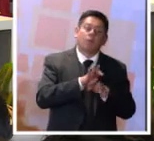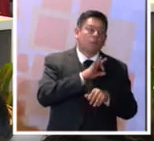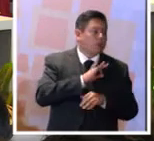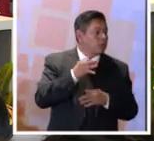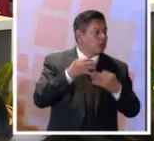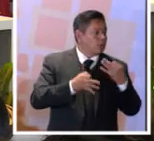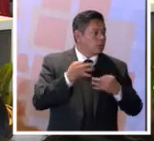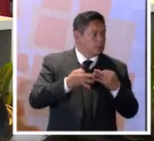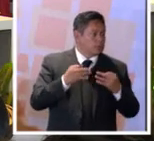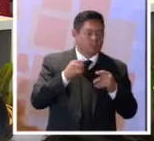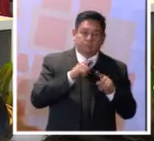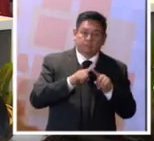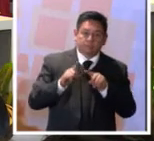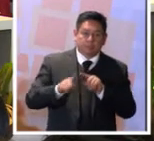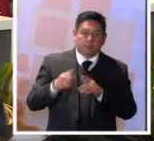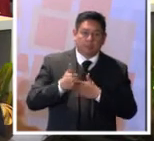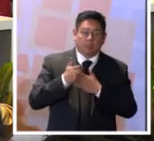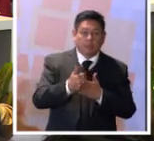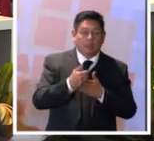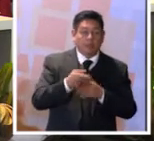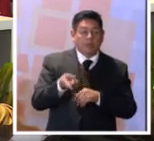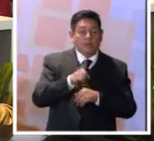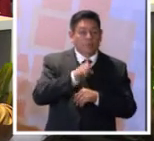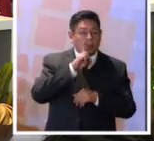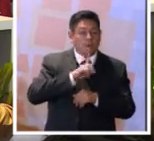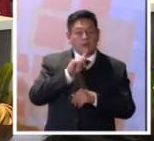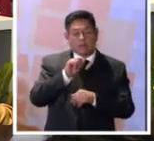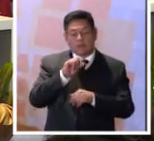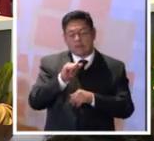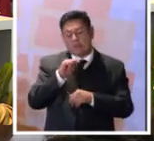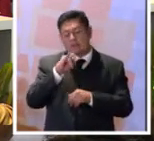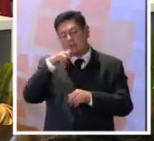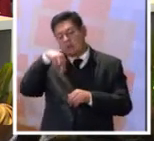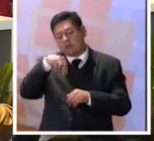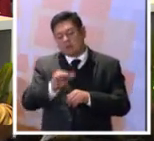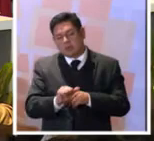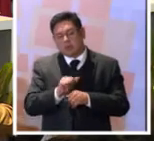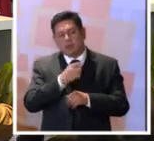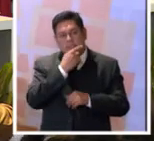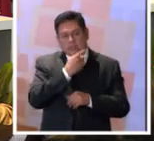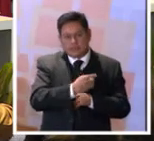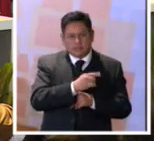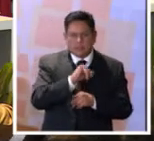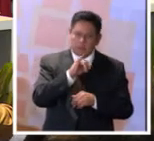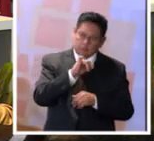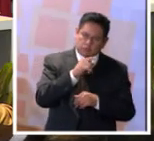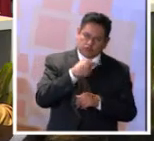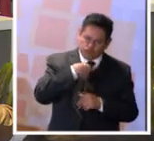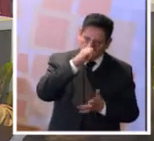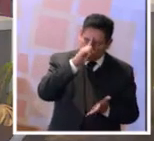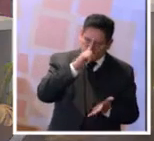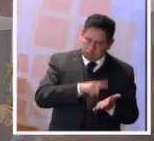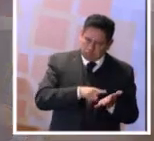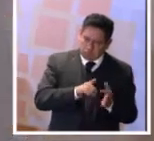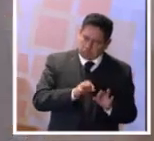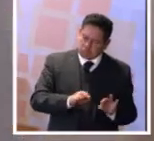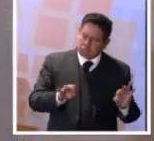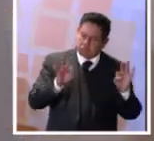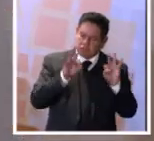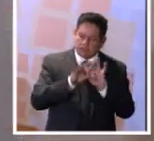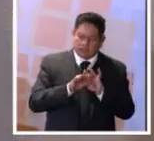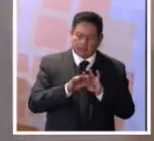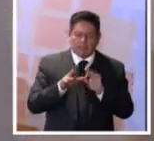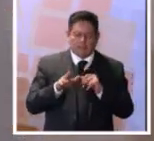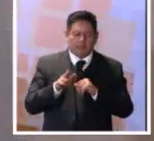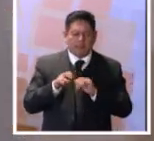judicatura. Tatiana, por favor. Sí, a mí me parece fundamental, como de alguna manera anunciaba al principio y de alguna manera